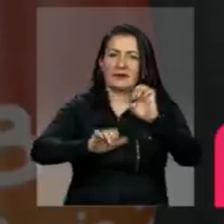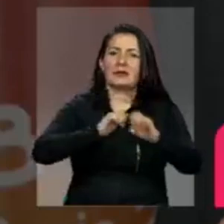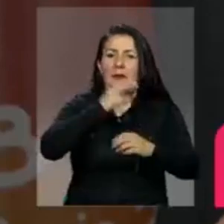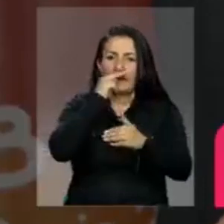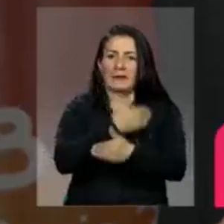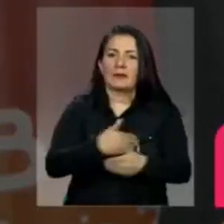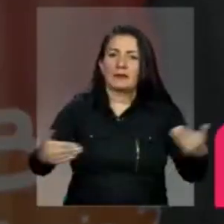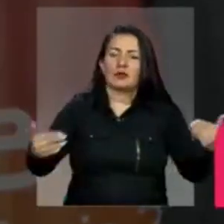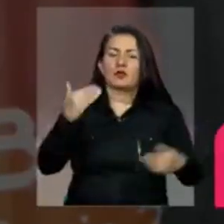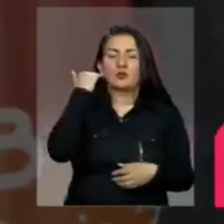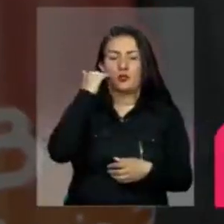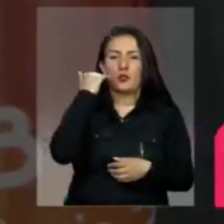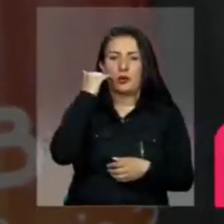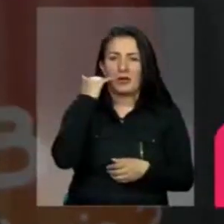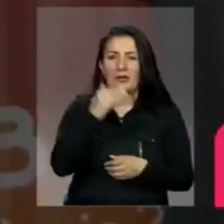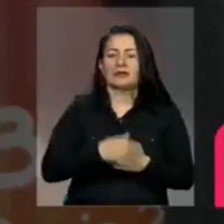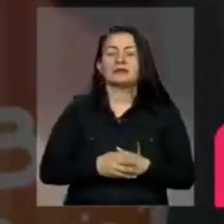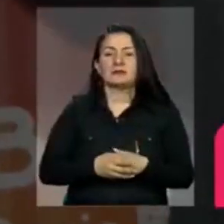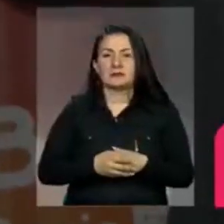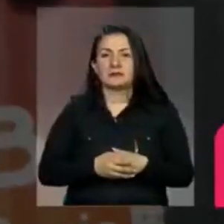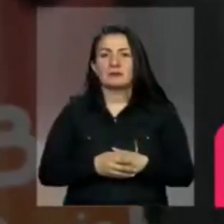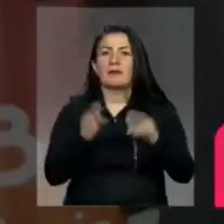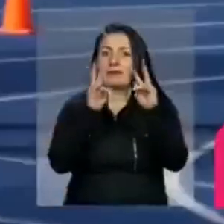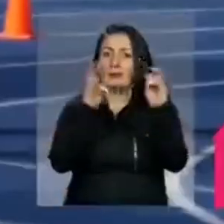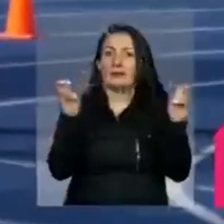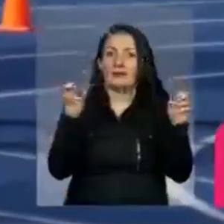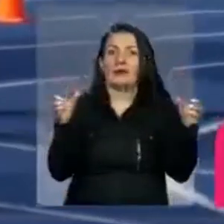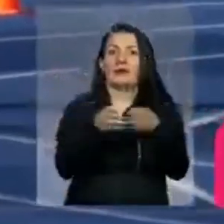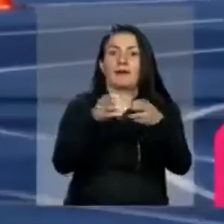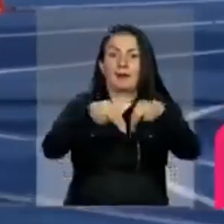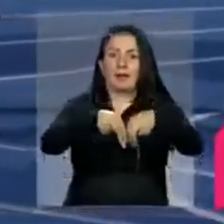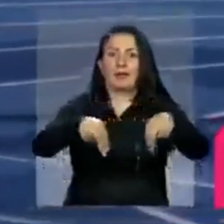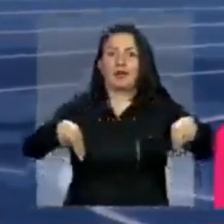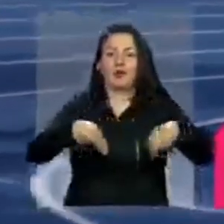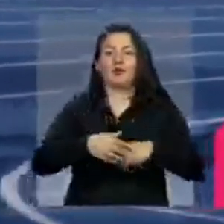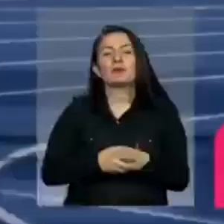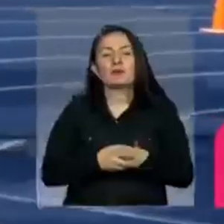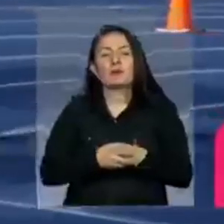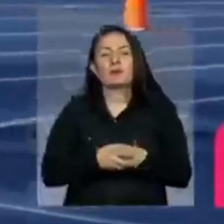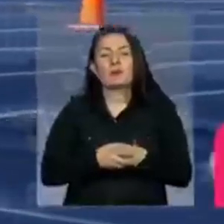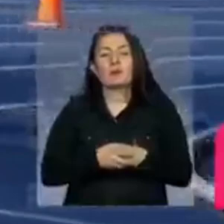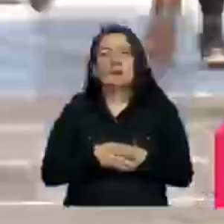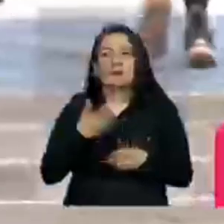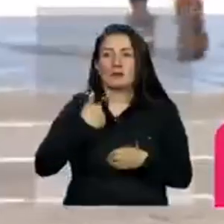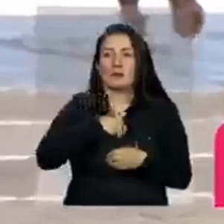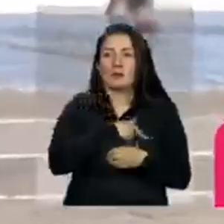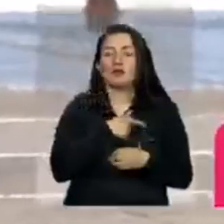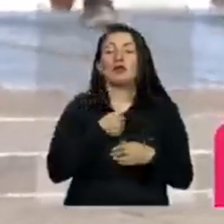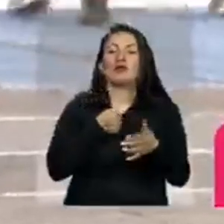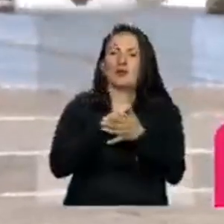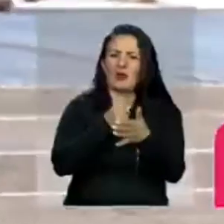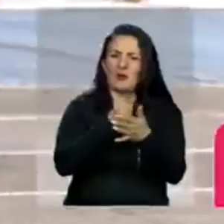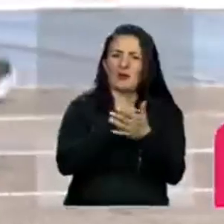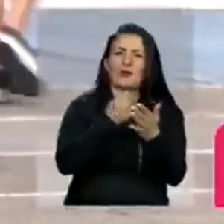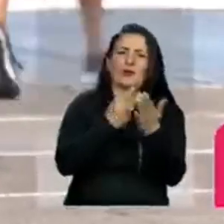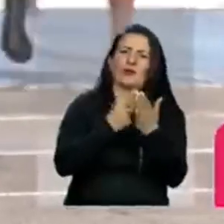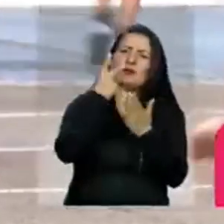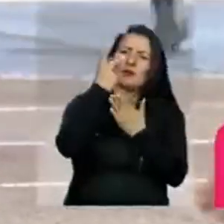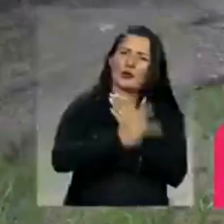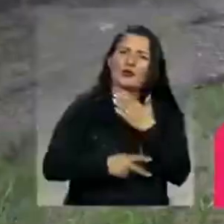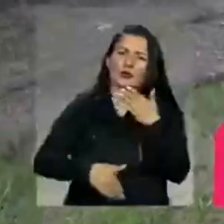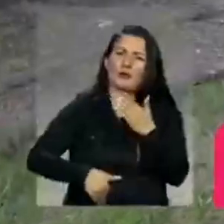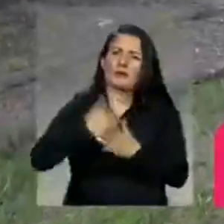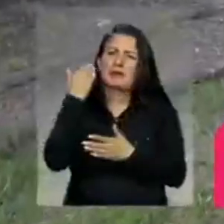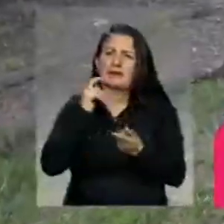niños, para las mujeres y el tema de género. Esto no quiere decir que en el momento no se hayan ejecutado proyectos para empezar